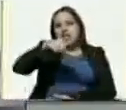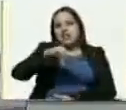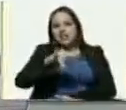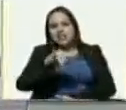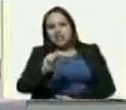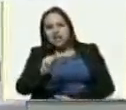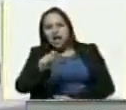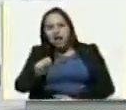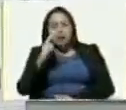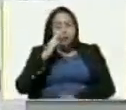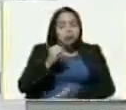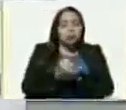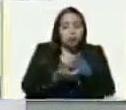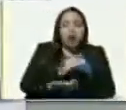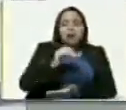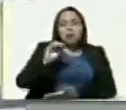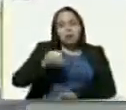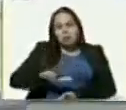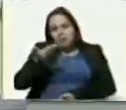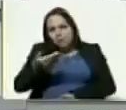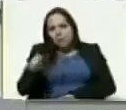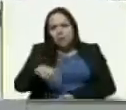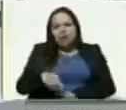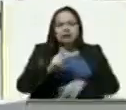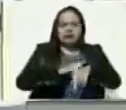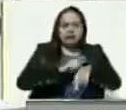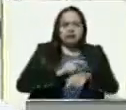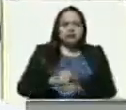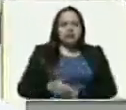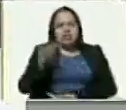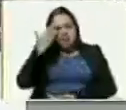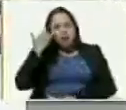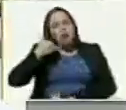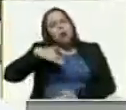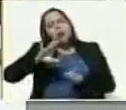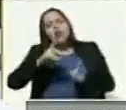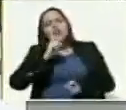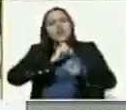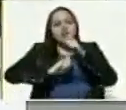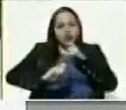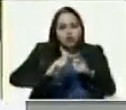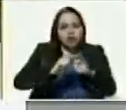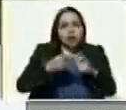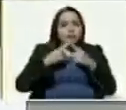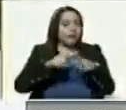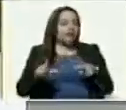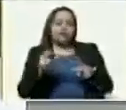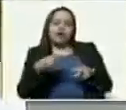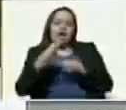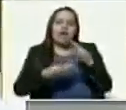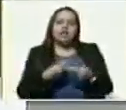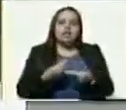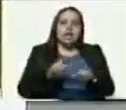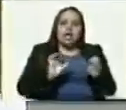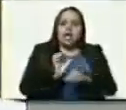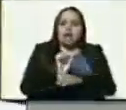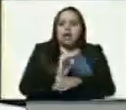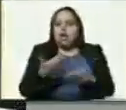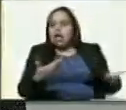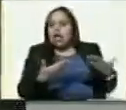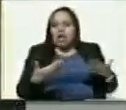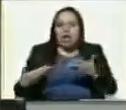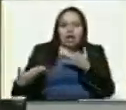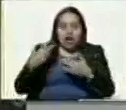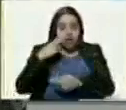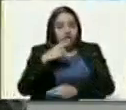eso. Entendemos que puedan presentarse dificultades en estas primeras etapas. Claro, claro. Pero eso no es para generar una desvirtuación como hemos